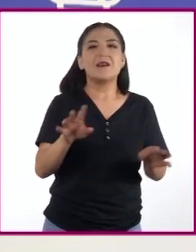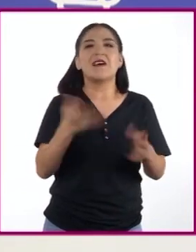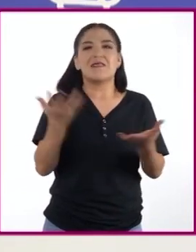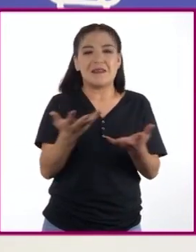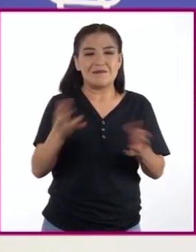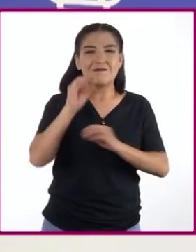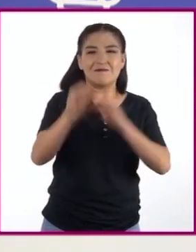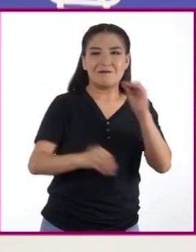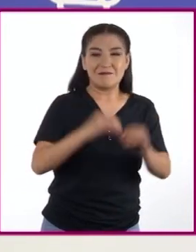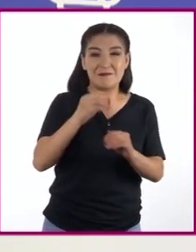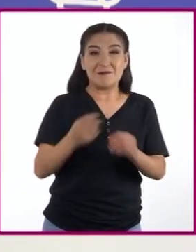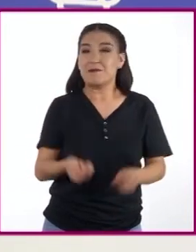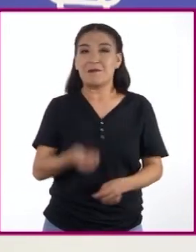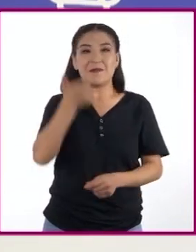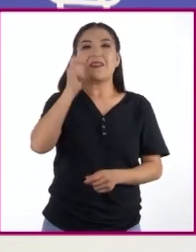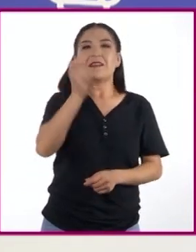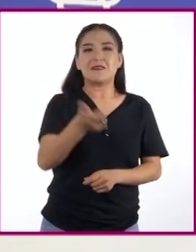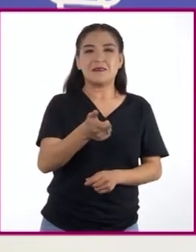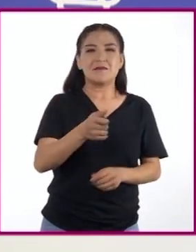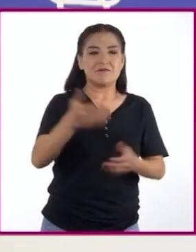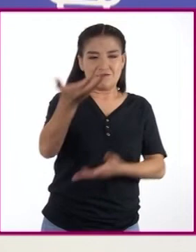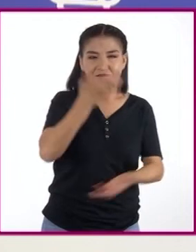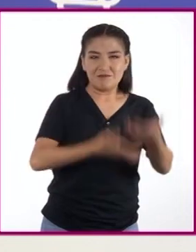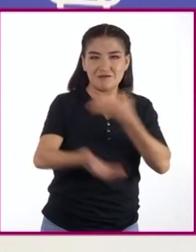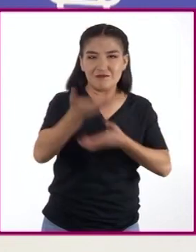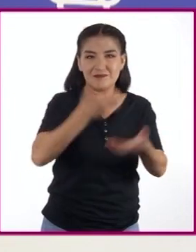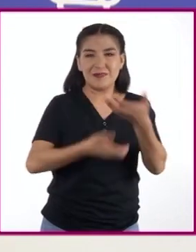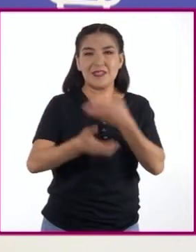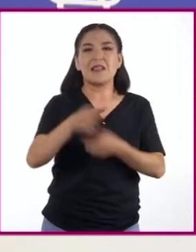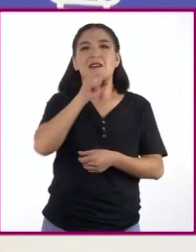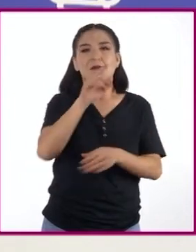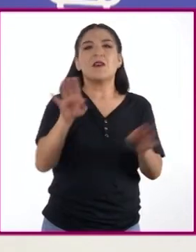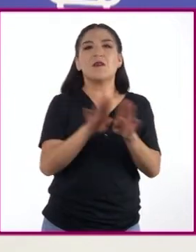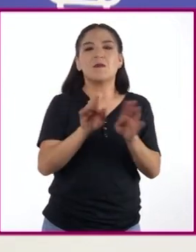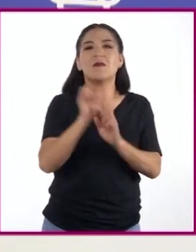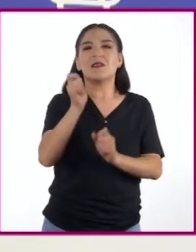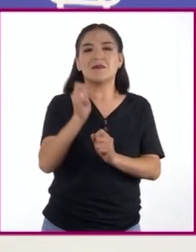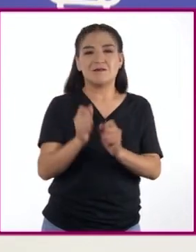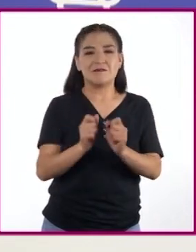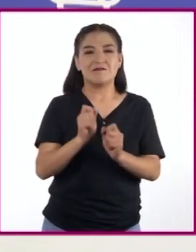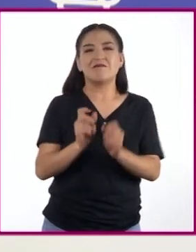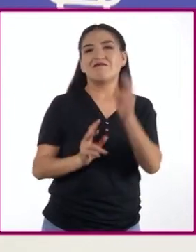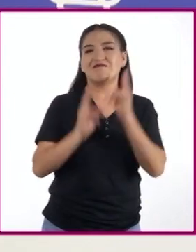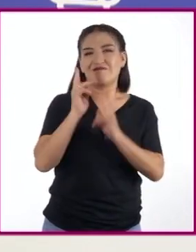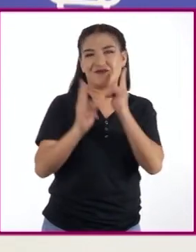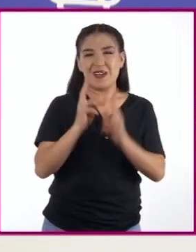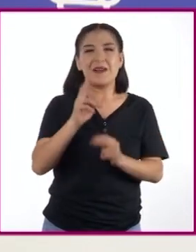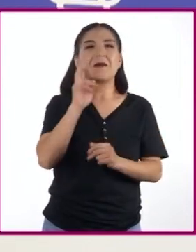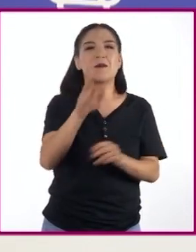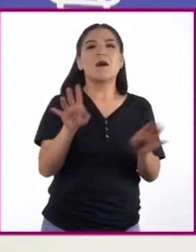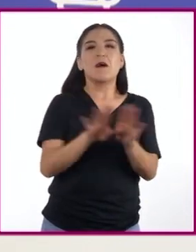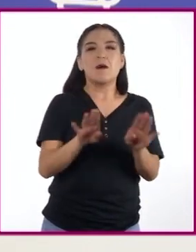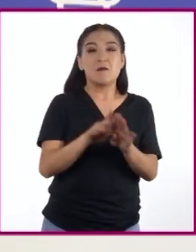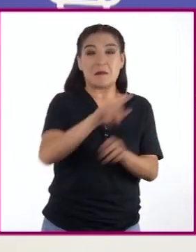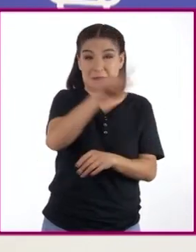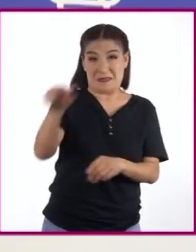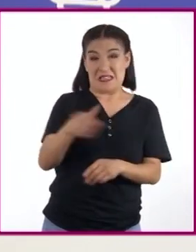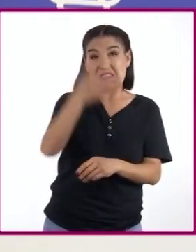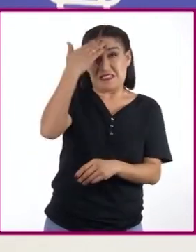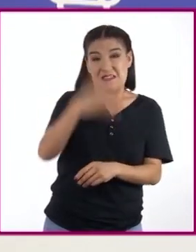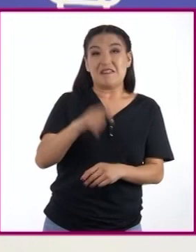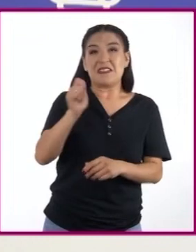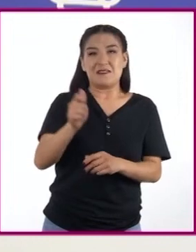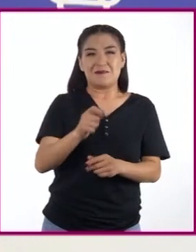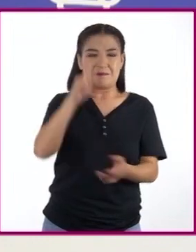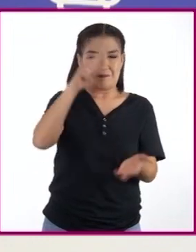dedicó principalmente al comercio y a la barbería. Se sabe por las fuentes históricas que